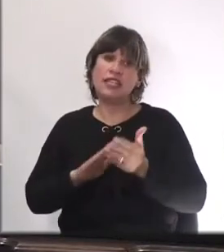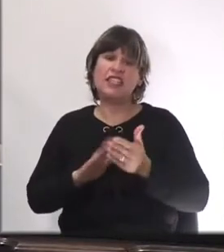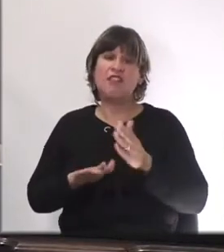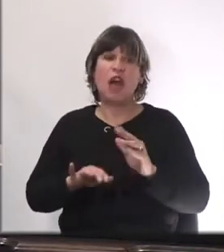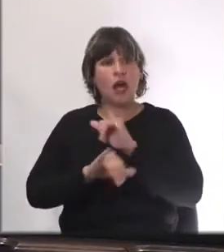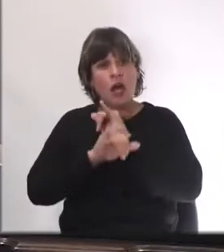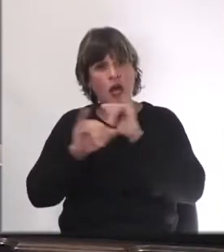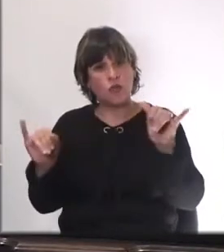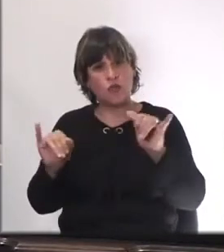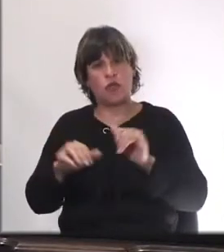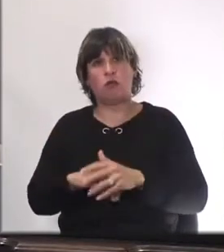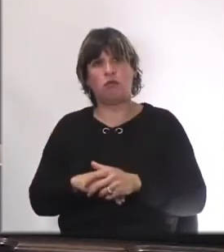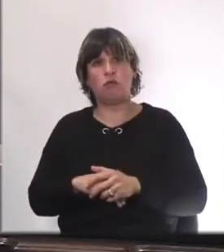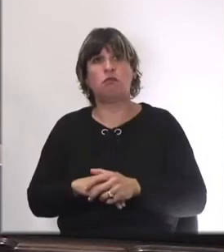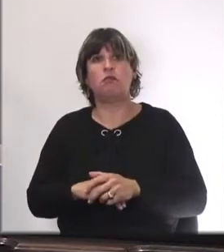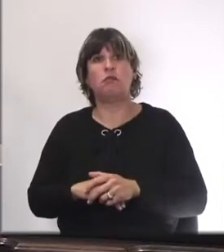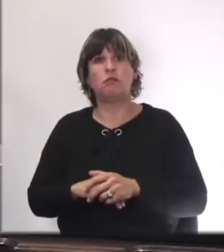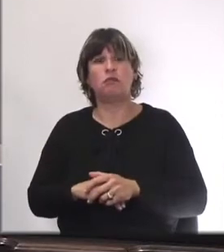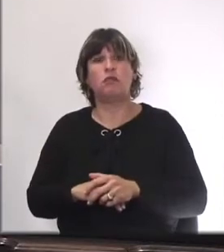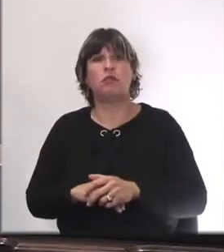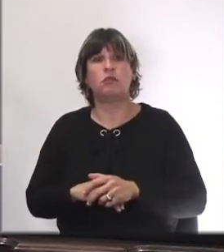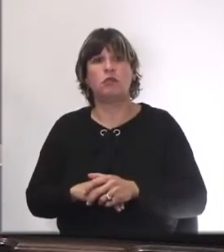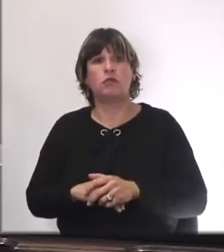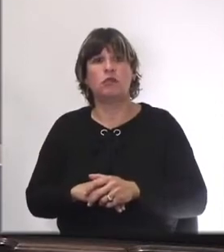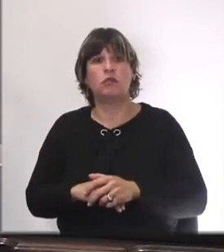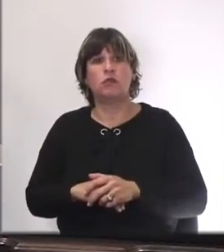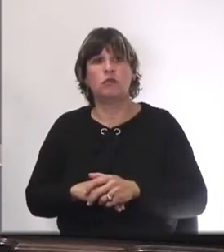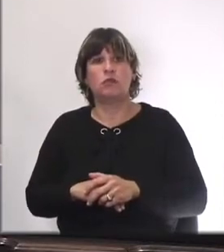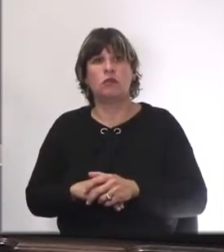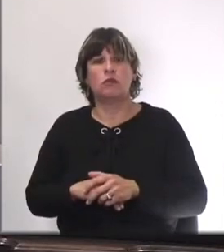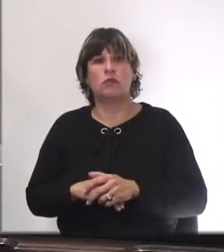anunciar a qué se